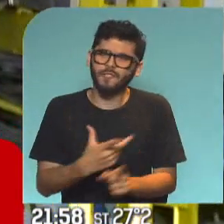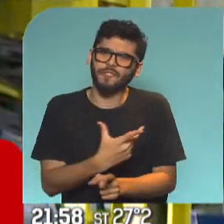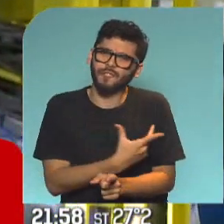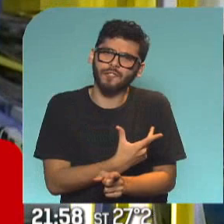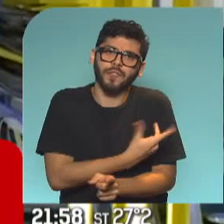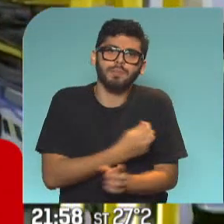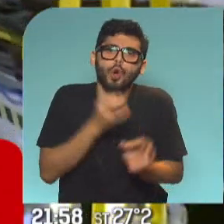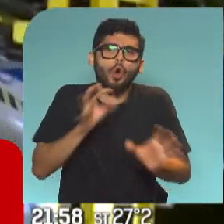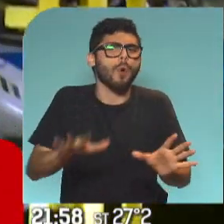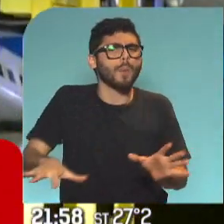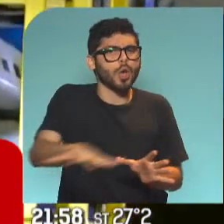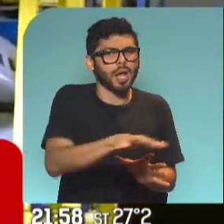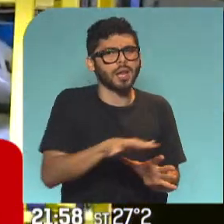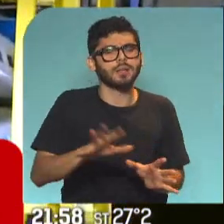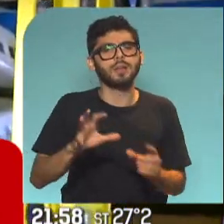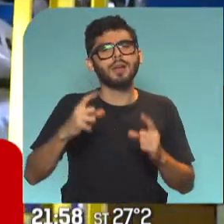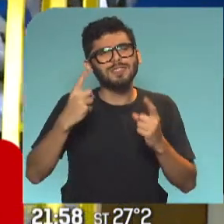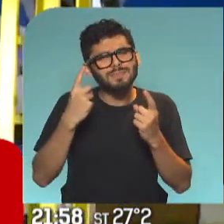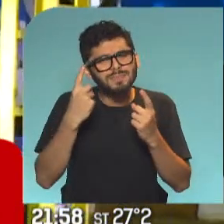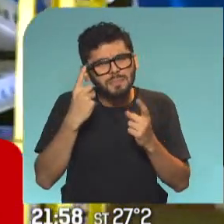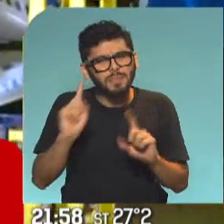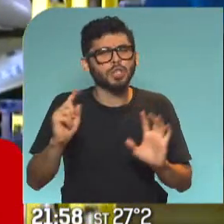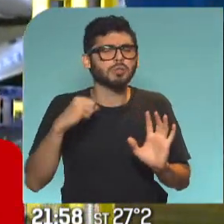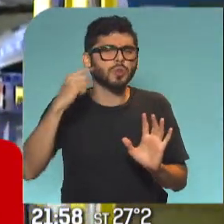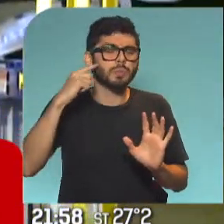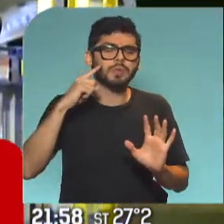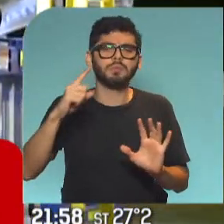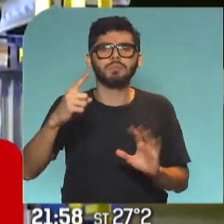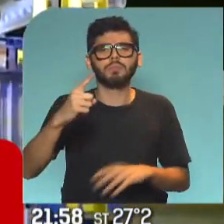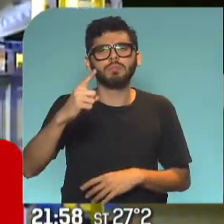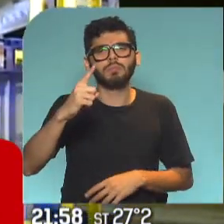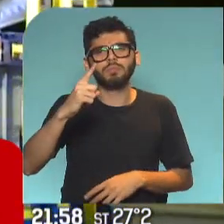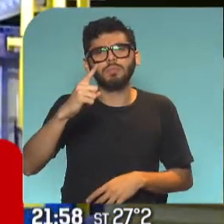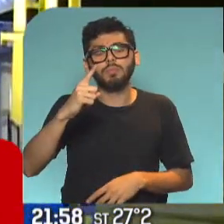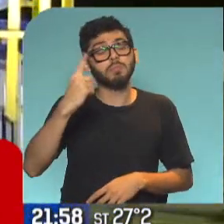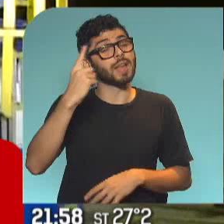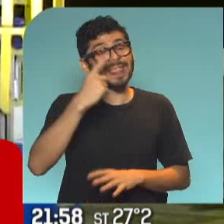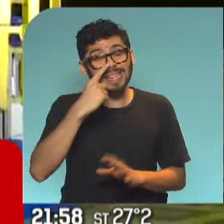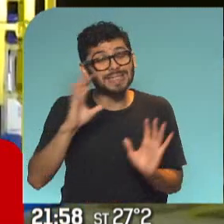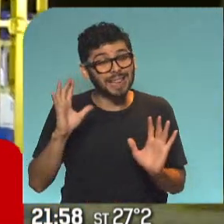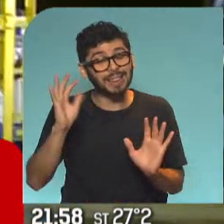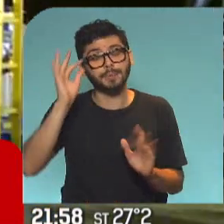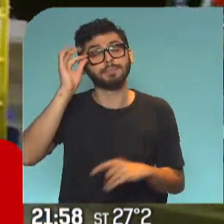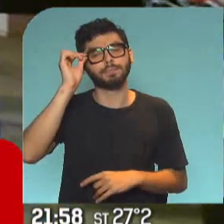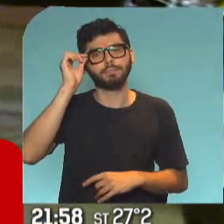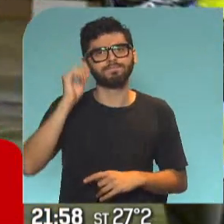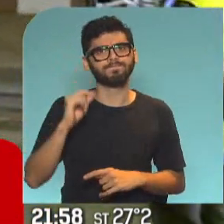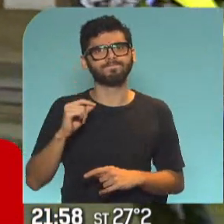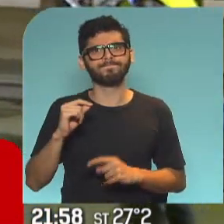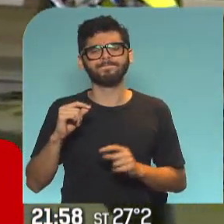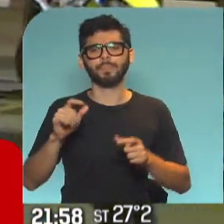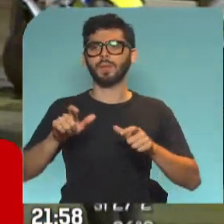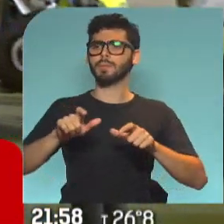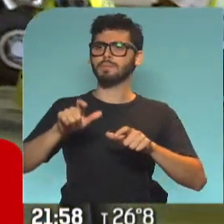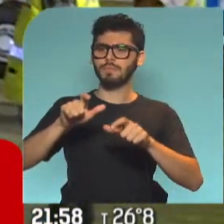uno. Pero creo que una vuelta de rosca interesante que se le puede dar es entender que aquellos que no consideran